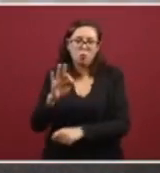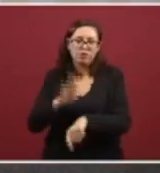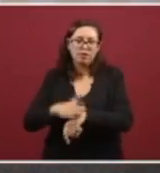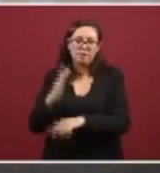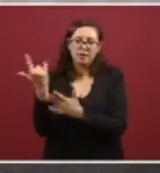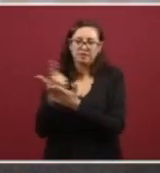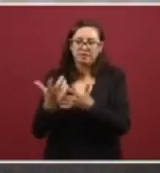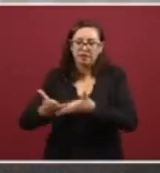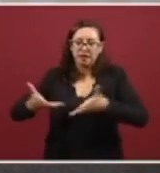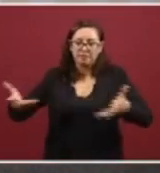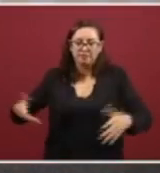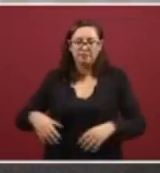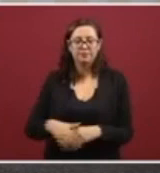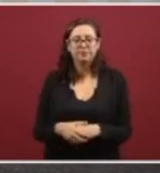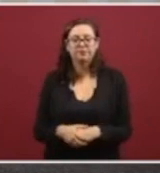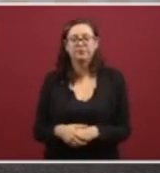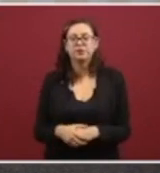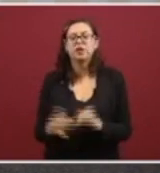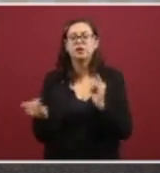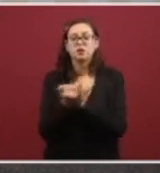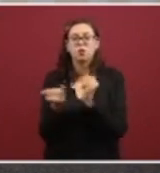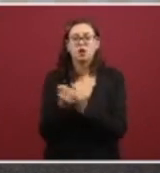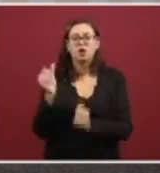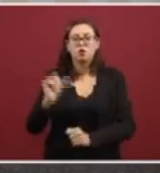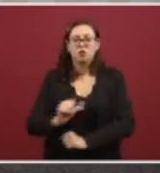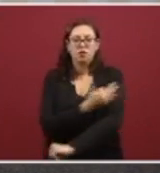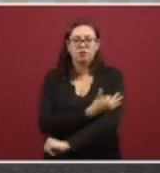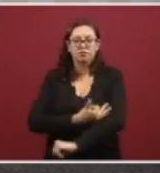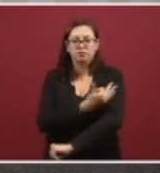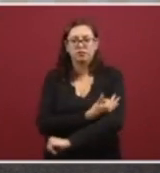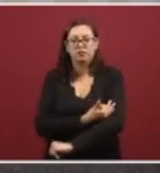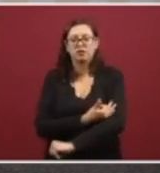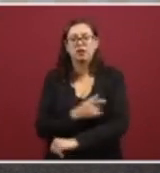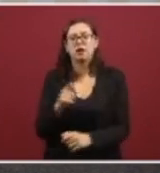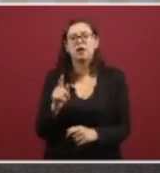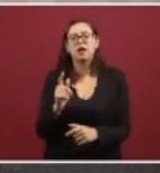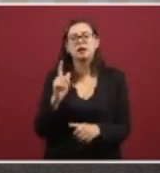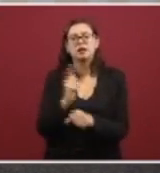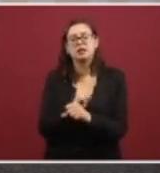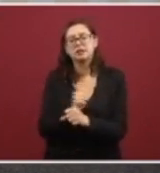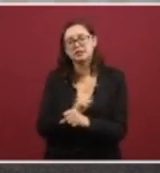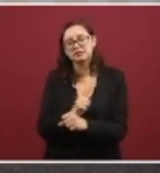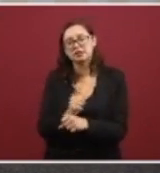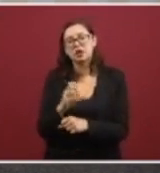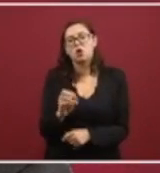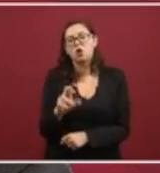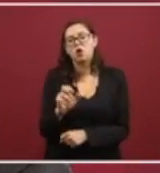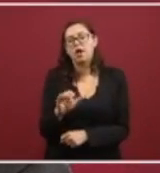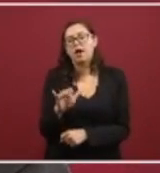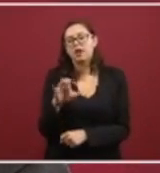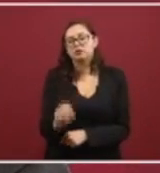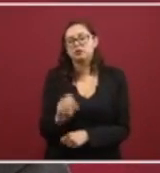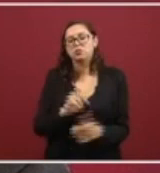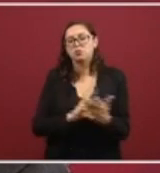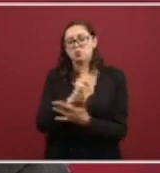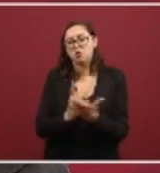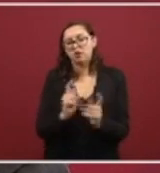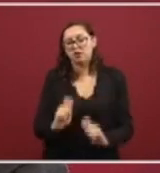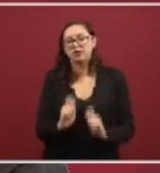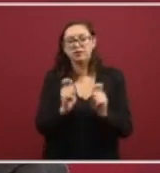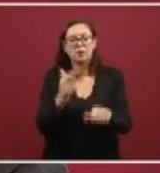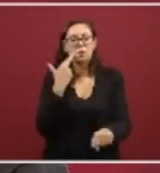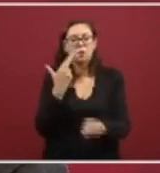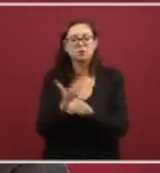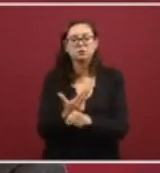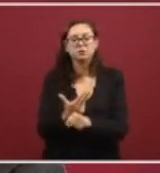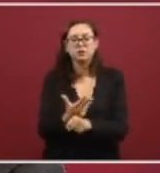tarde se presenta el programa a cargo del licenciado Horacio Duarte, que tiene que ver con el respaldo